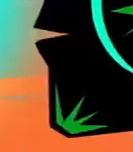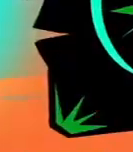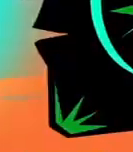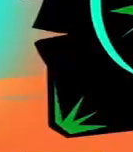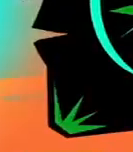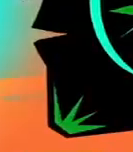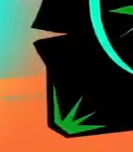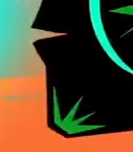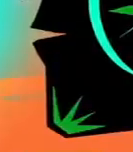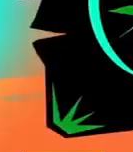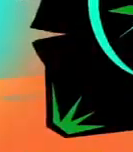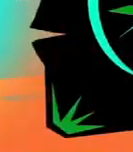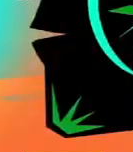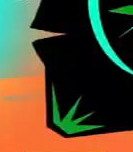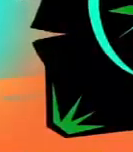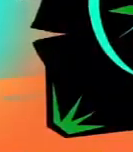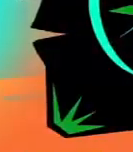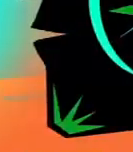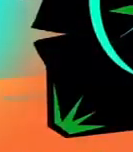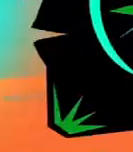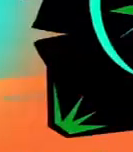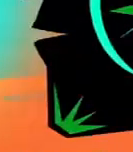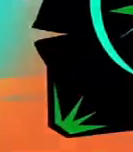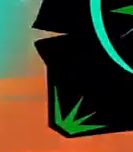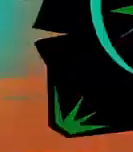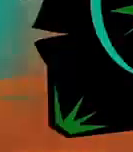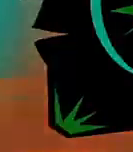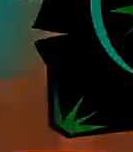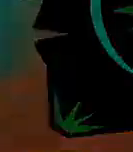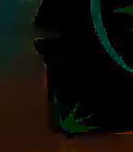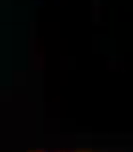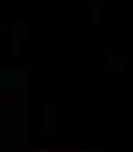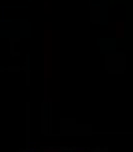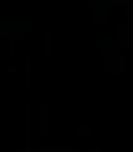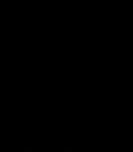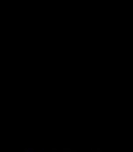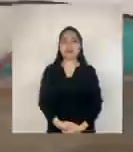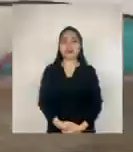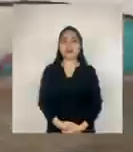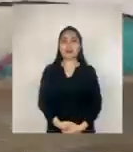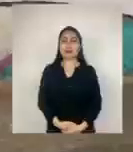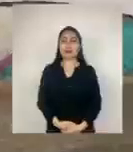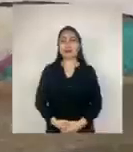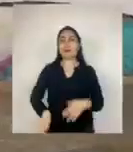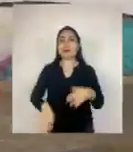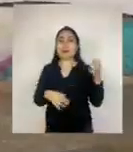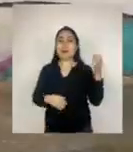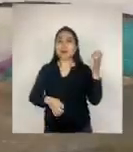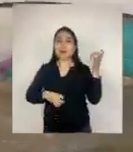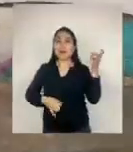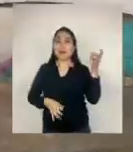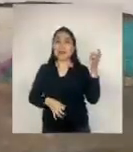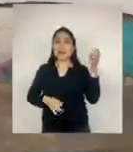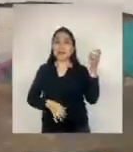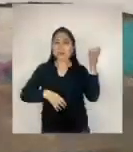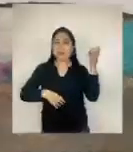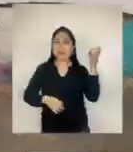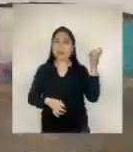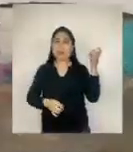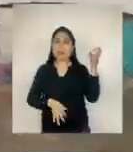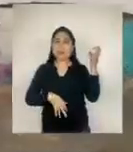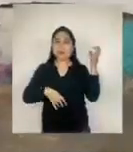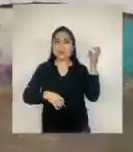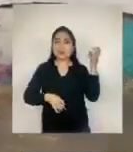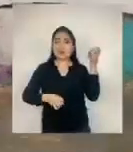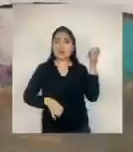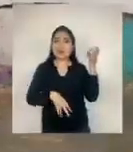encontrar y le digo, Fabiola me dice, vamos por la segunda patita. Y así nace la Cueca Ciudadana de la Prueba. De salida. Qué